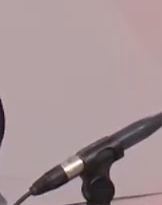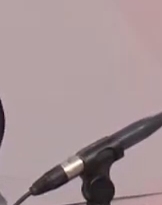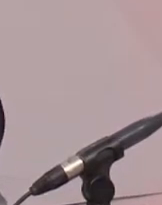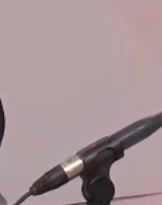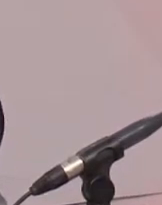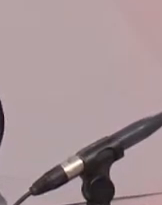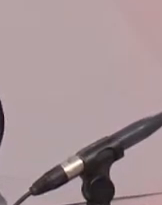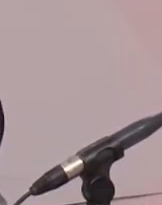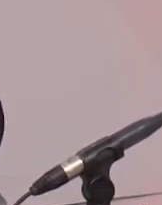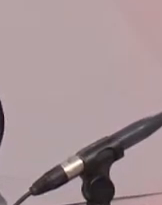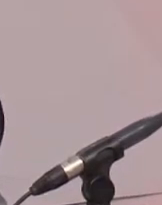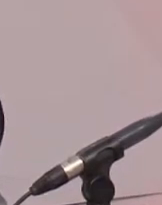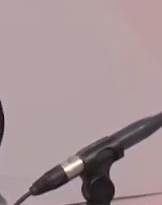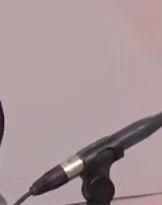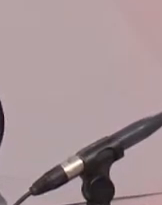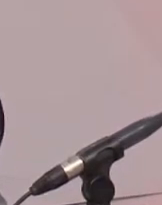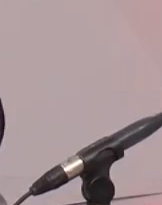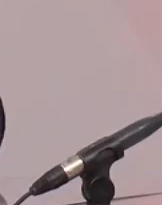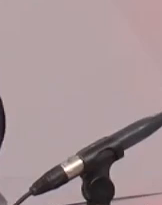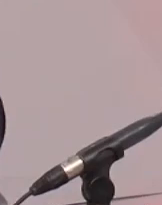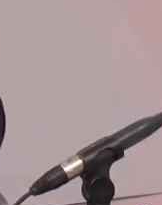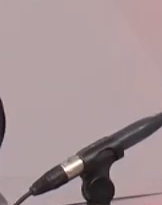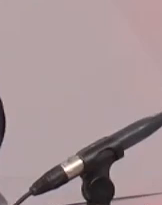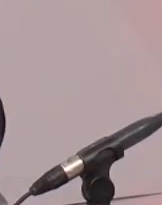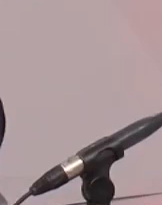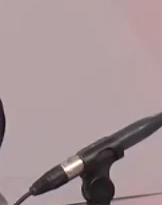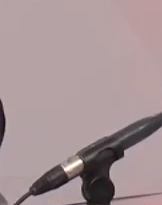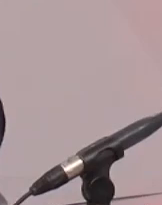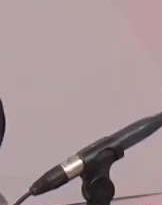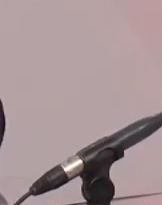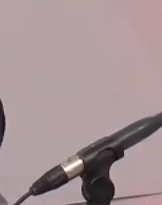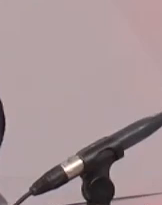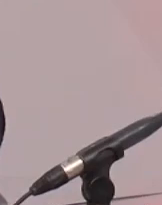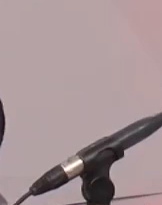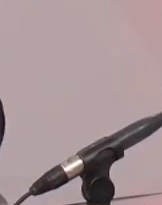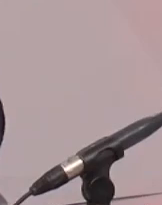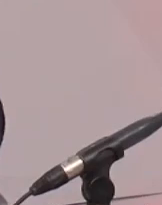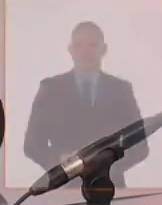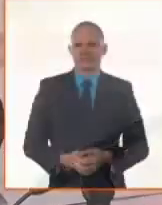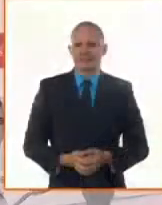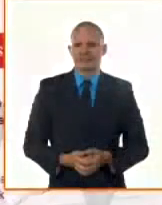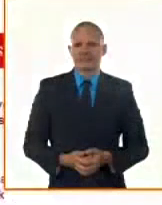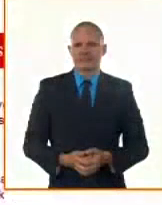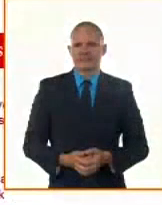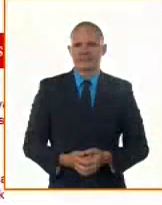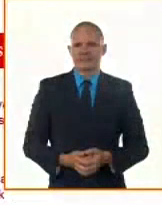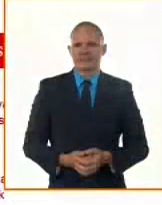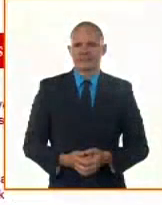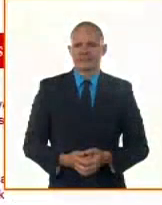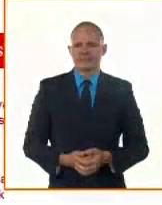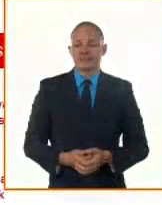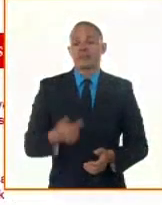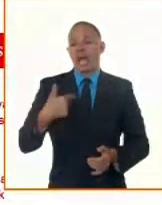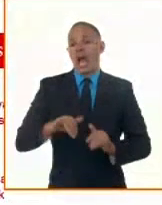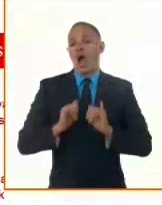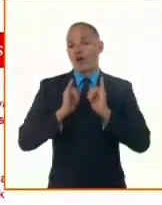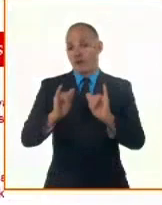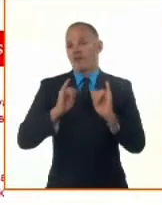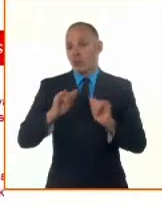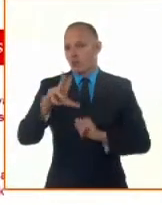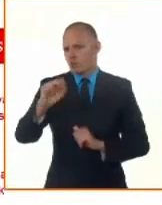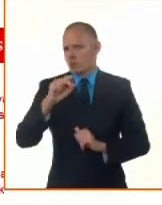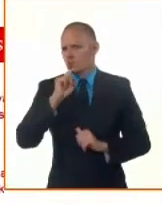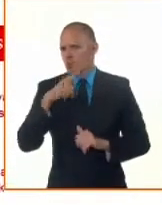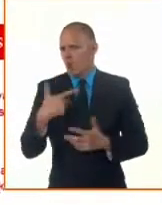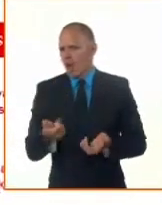acaba de salir de ser publicado de nuestros medios y es que se aceptarán nuevamente dólares en efectivos en los bancos y en las instituciones